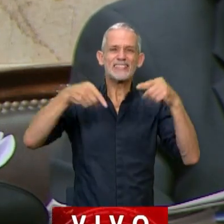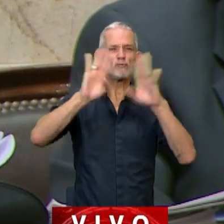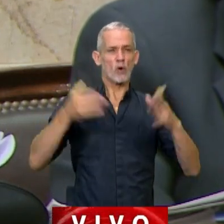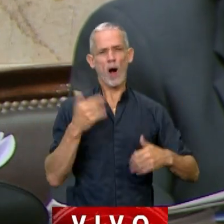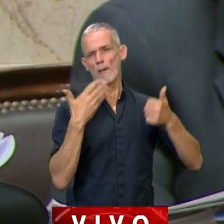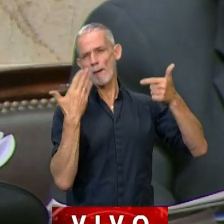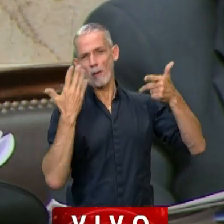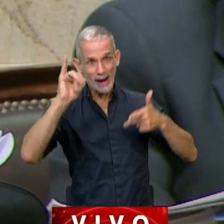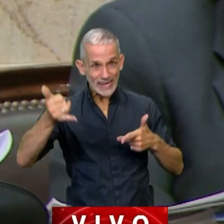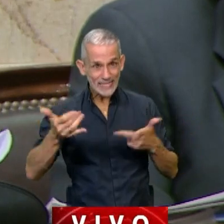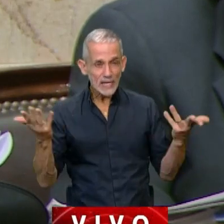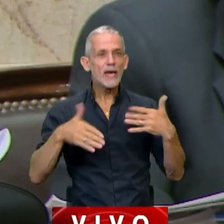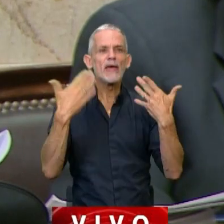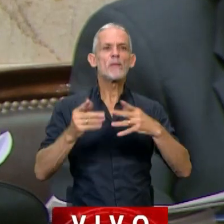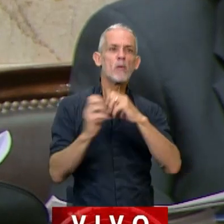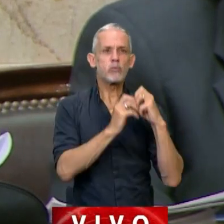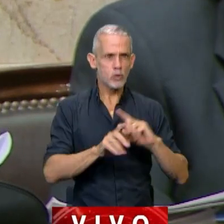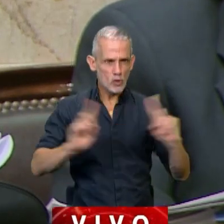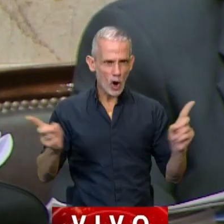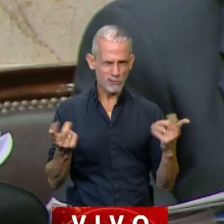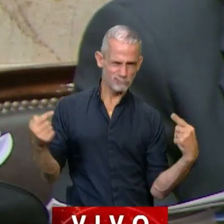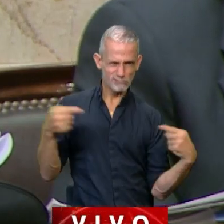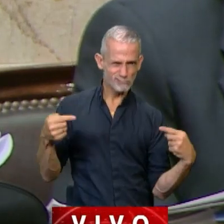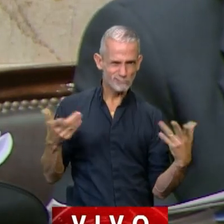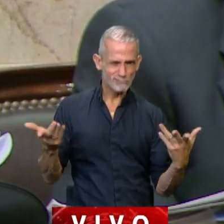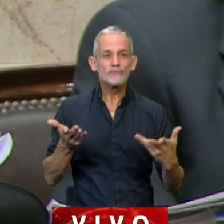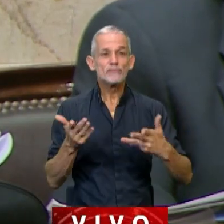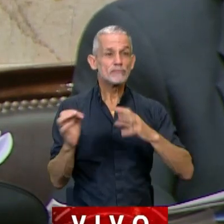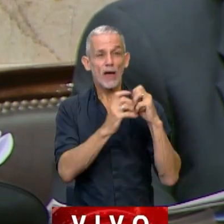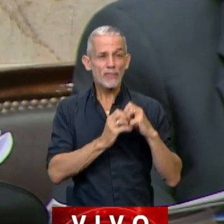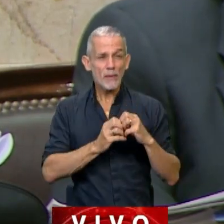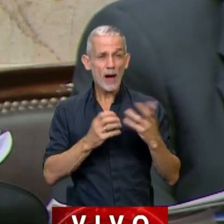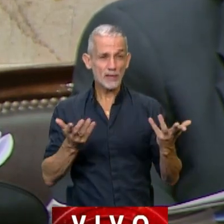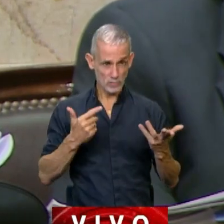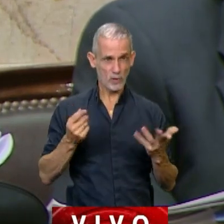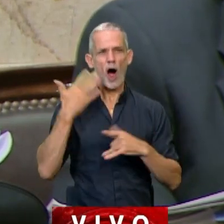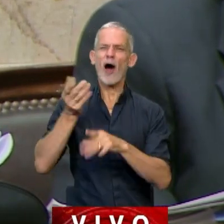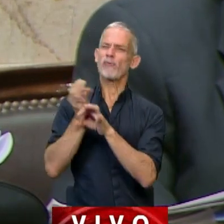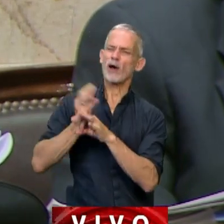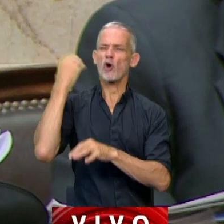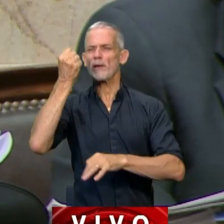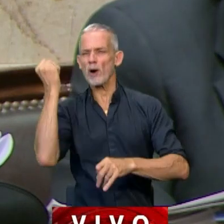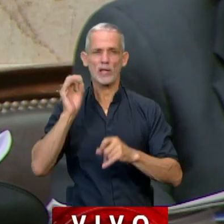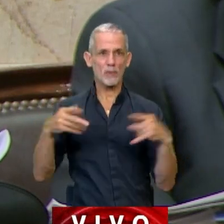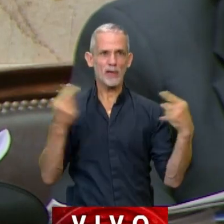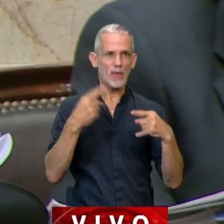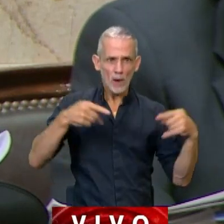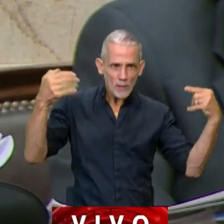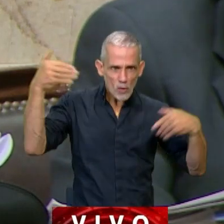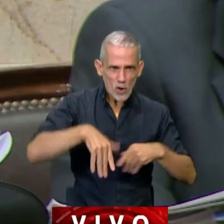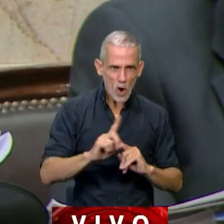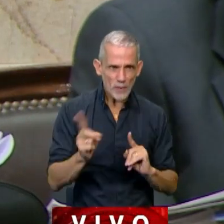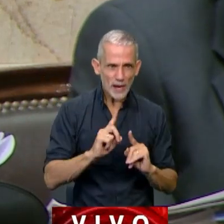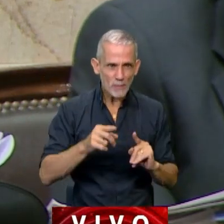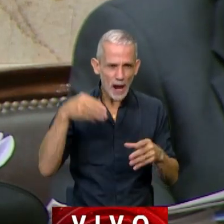que hacen y no habilitan el debate parlamentario Porque si debatimos estamos fortaleciendo esas instituciones republicanas